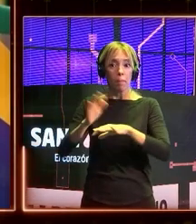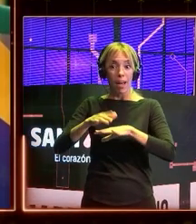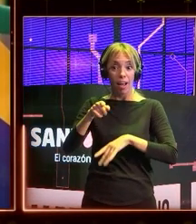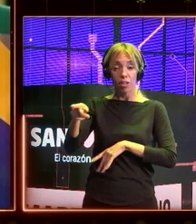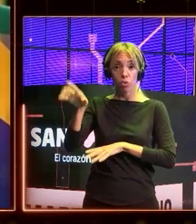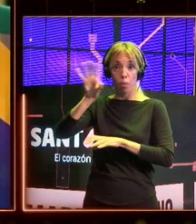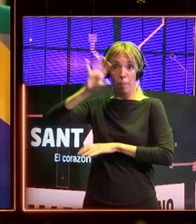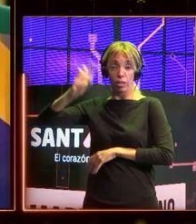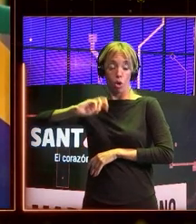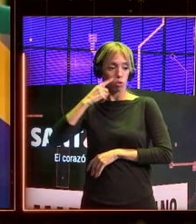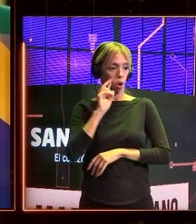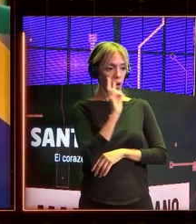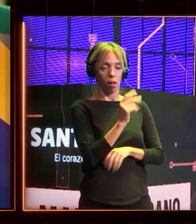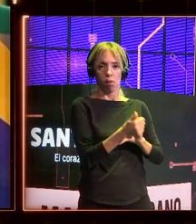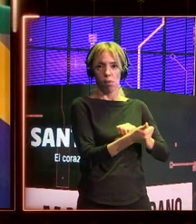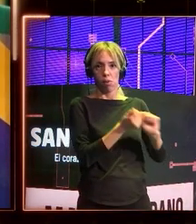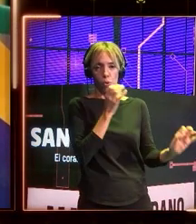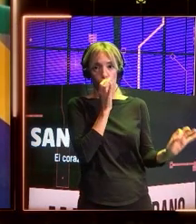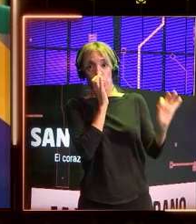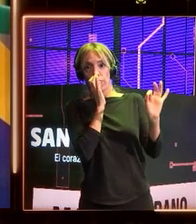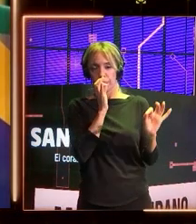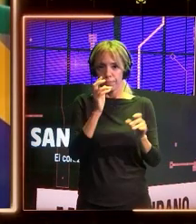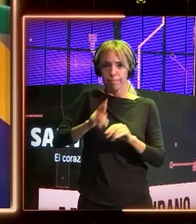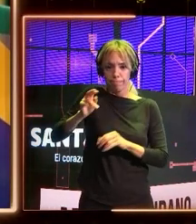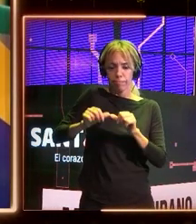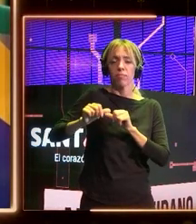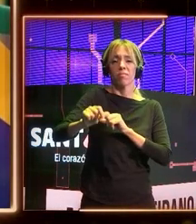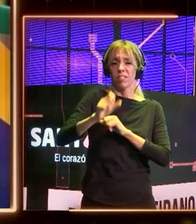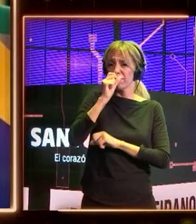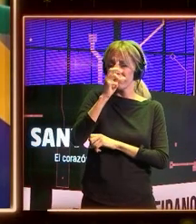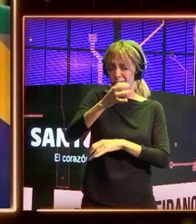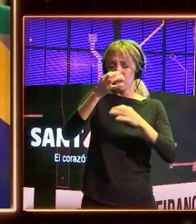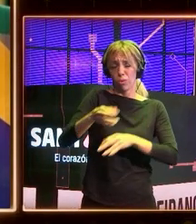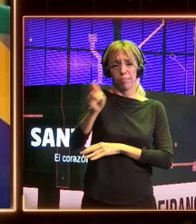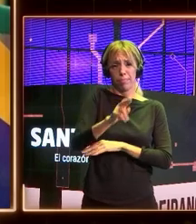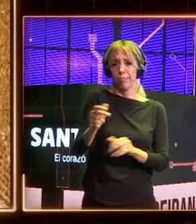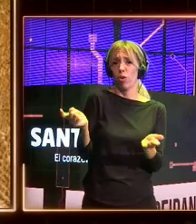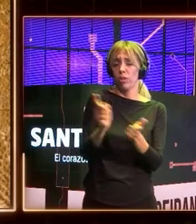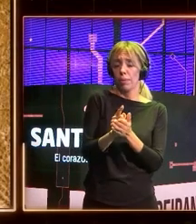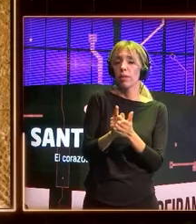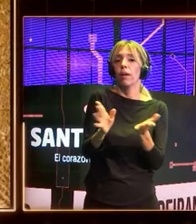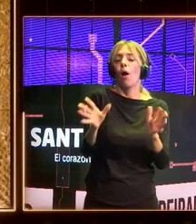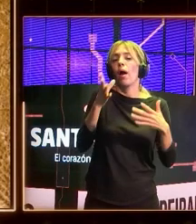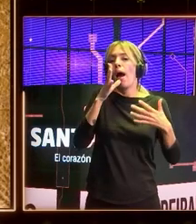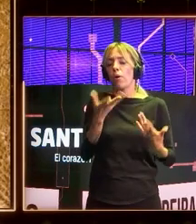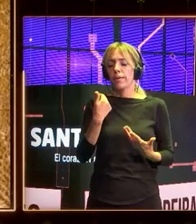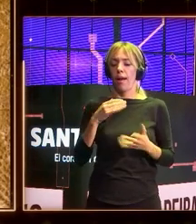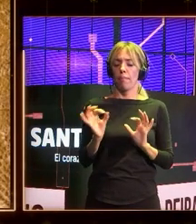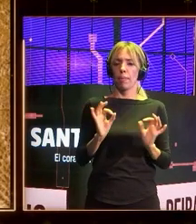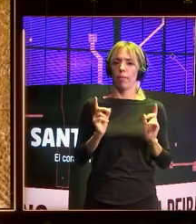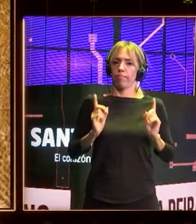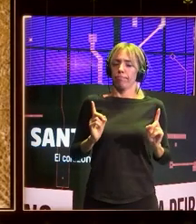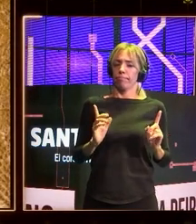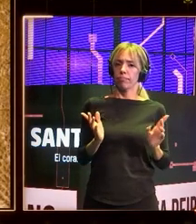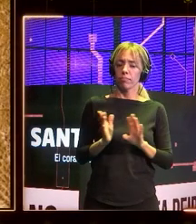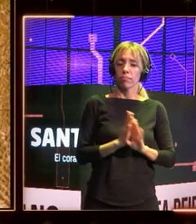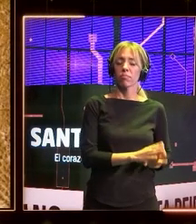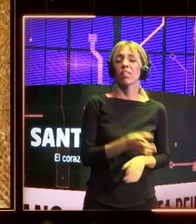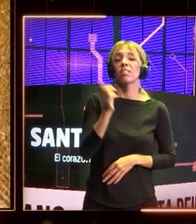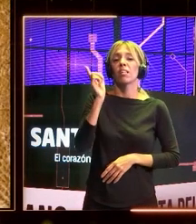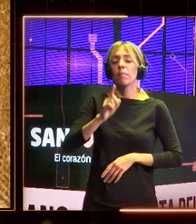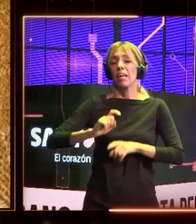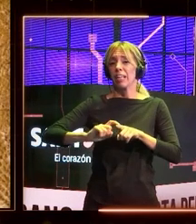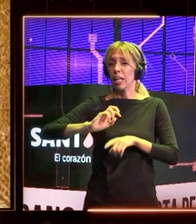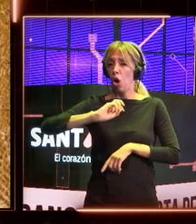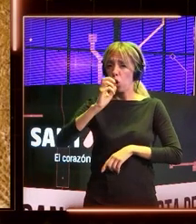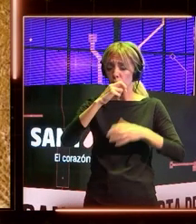de hecho, seguirá siendo repetido durante los próximos años, aunque ahora a lo mejor ya estamos un poco preparados. Y luego hay una característica